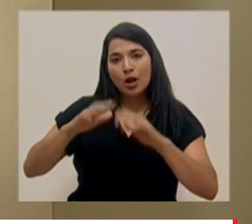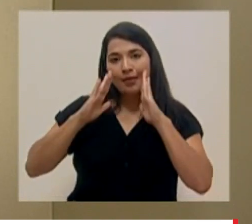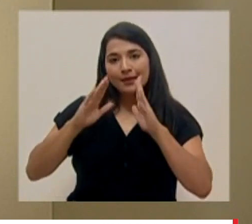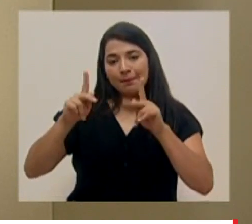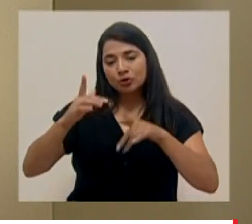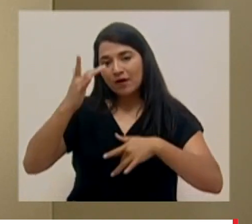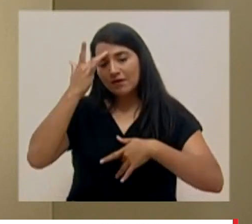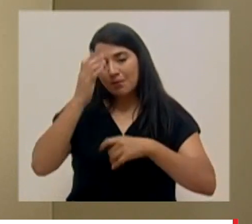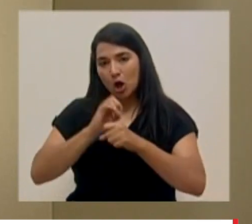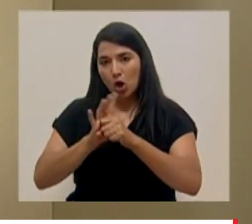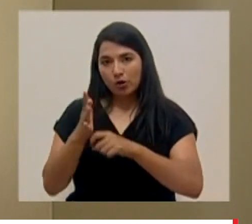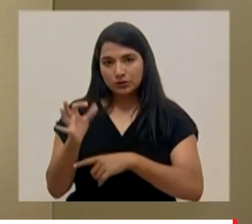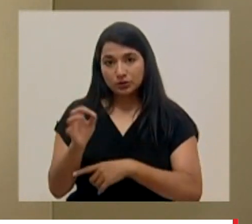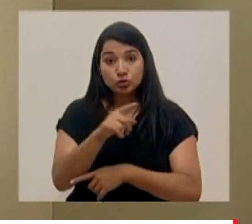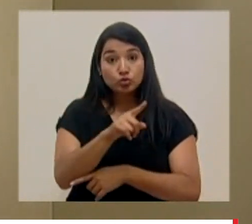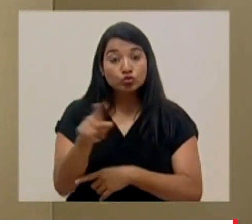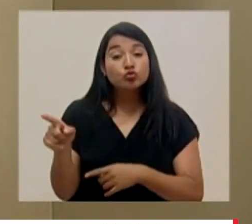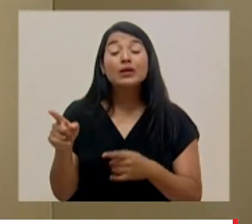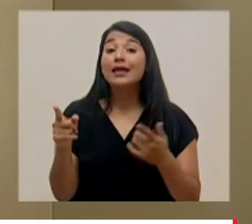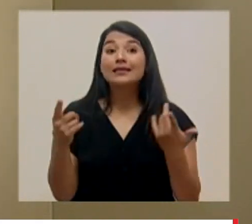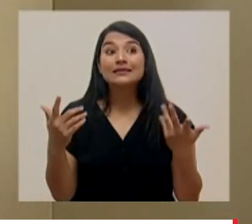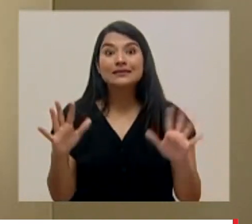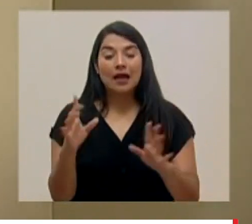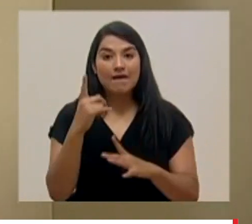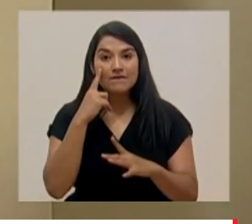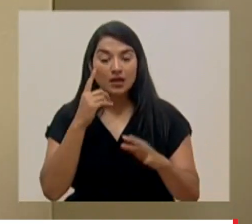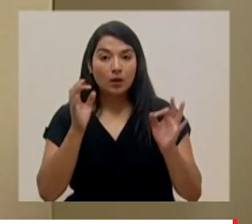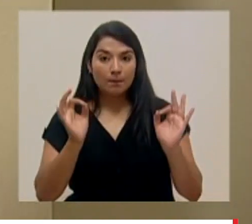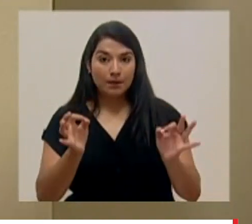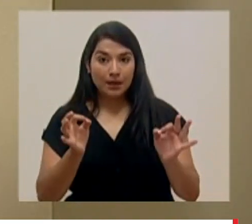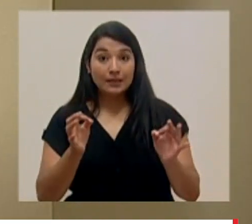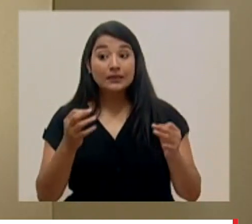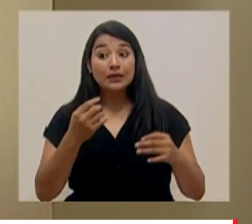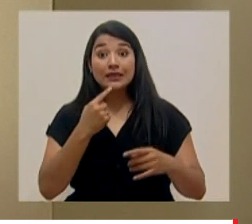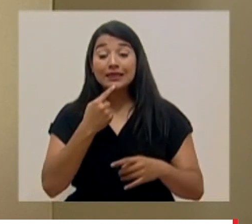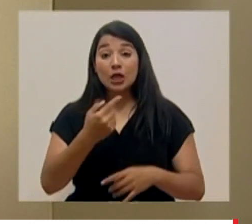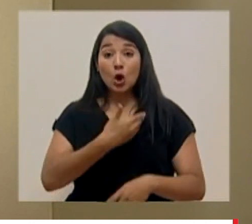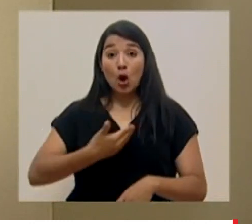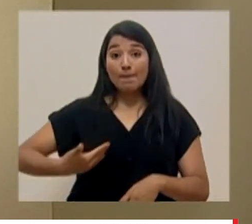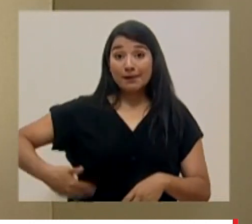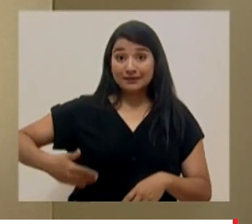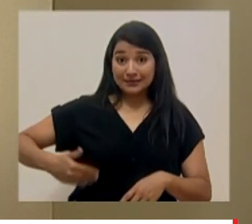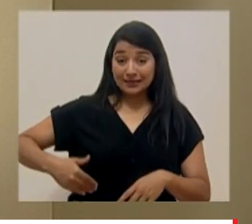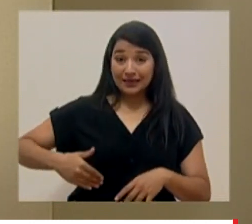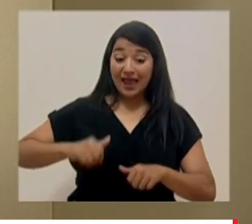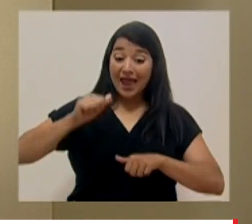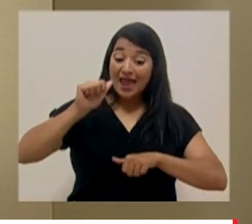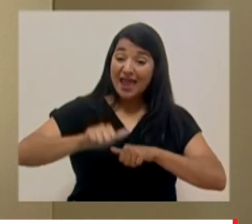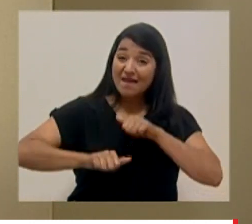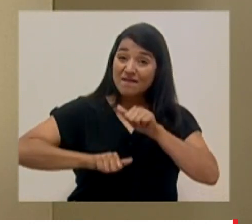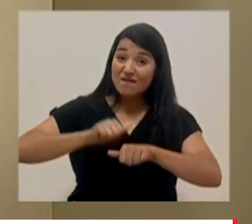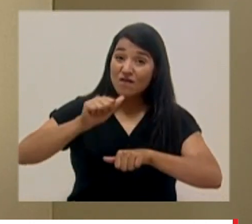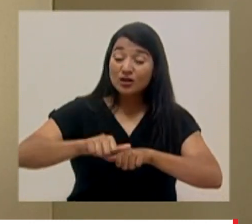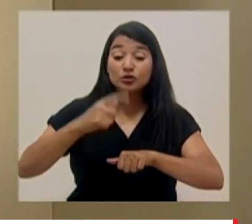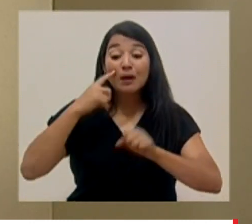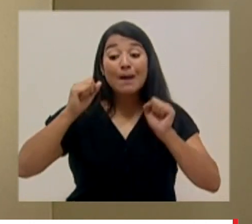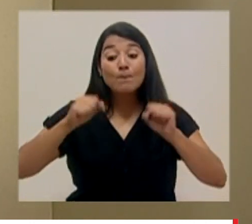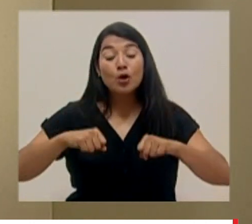COVID-19. Ustedes todos los escucharon muy bien, todos y todas, cuando el presidente dijo los esfuerzos por aumentar la